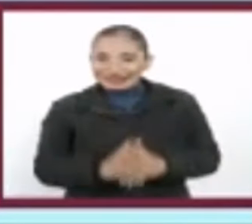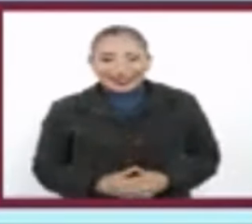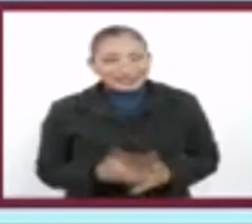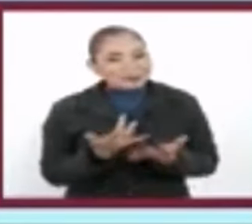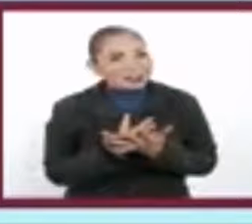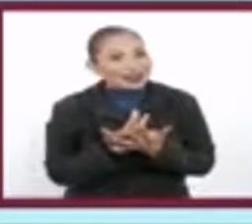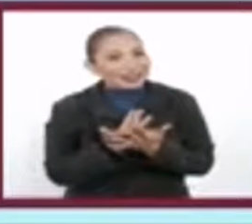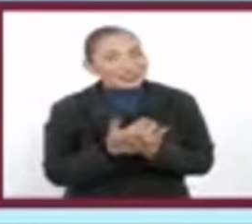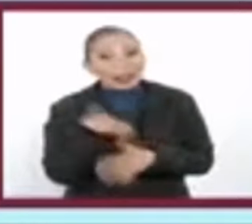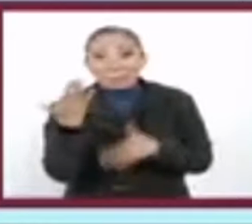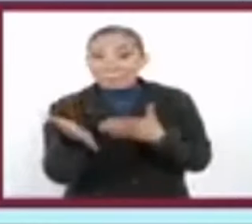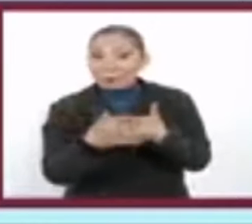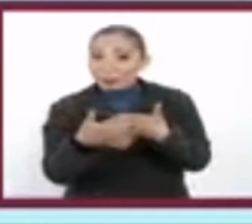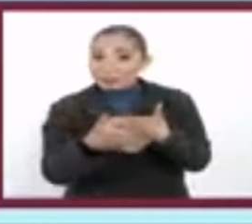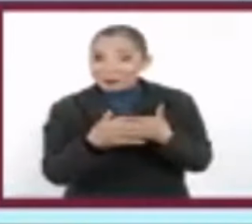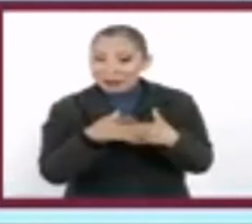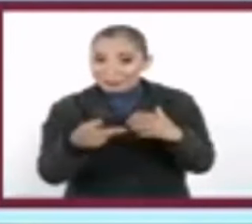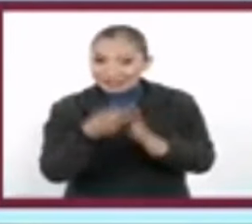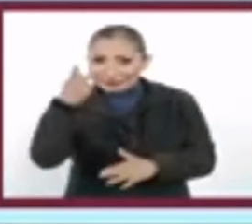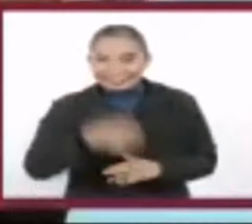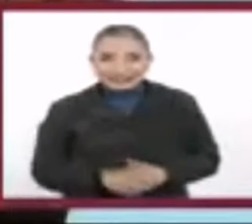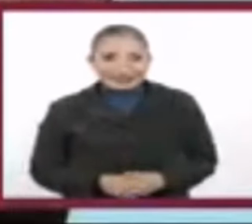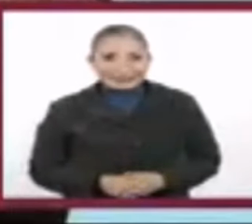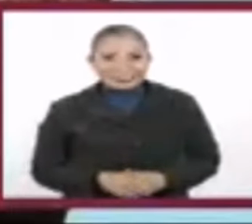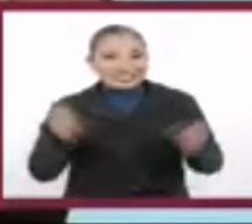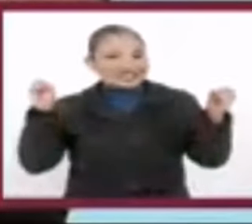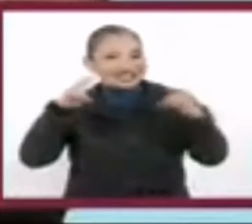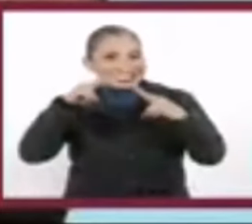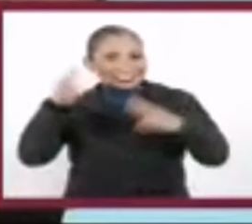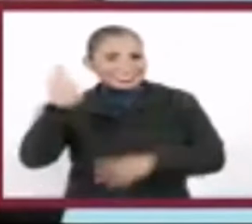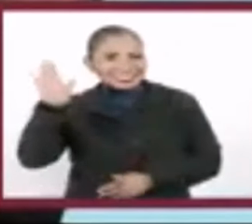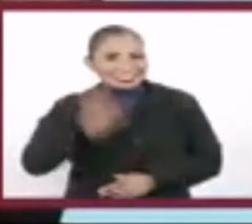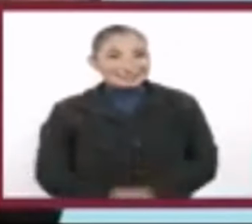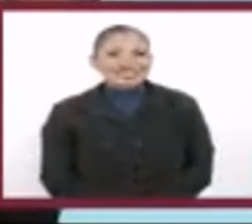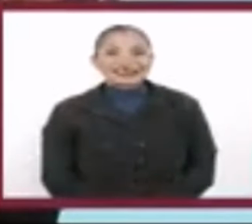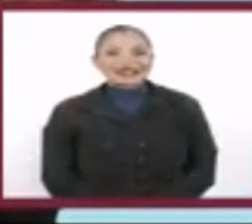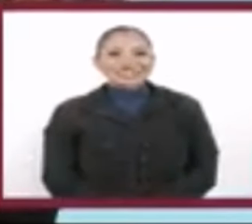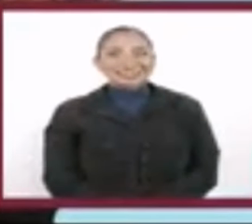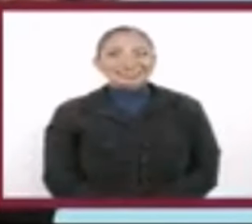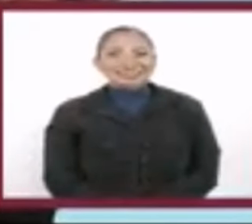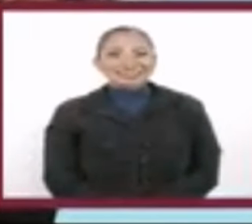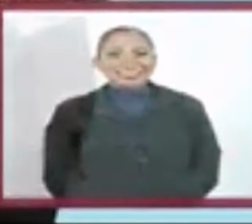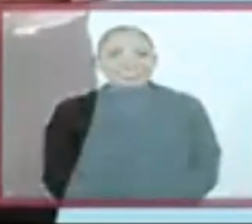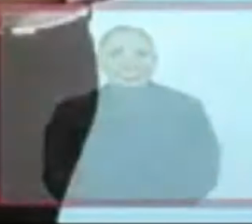en Casa. Los esperamos en la próxima emisión. ¡Hasta pronto!